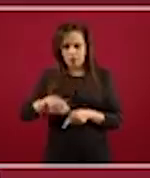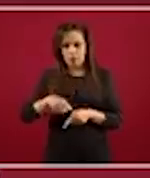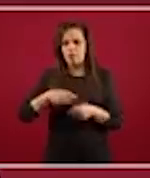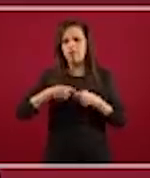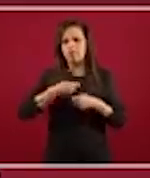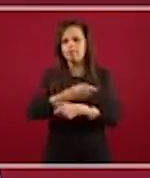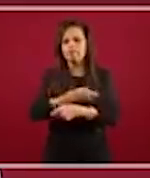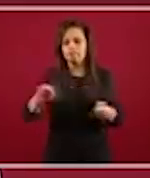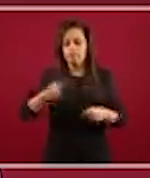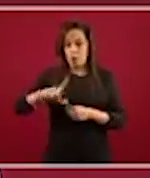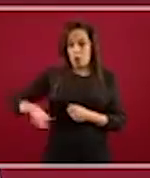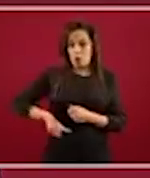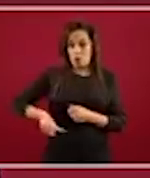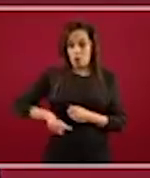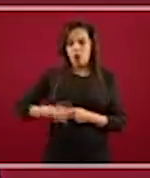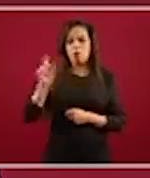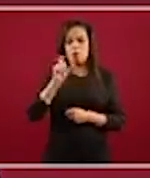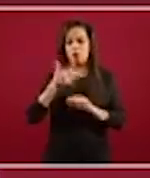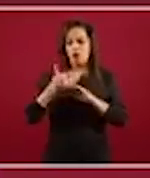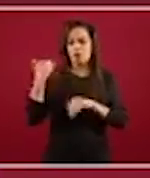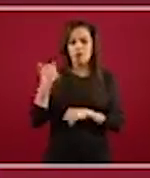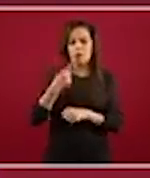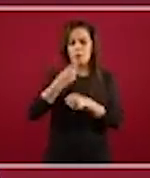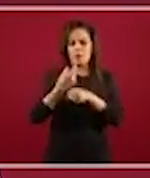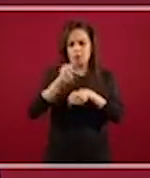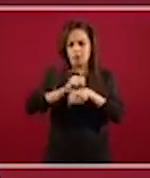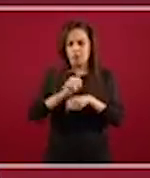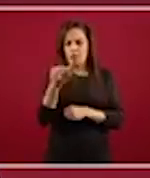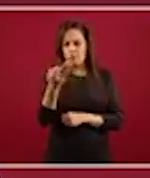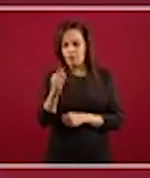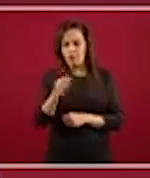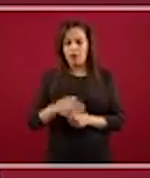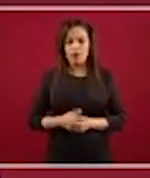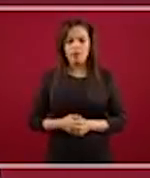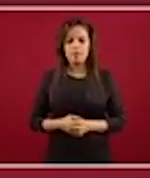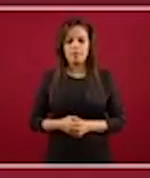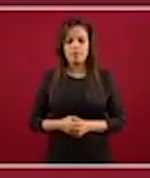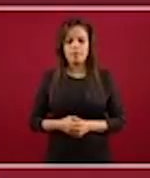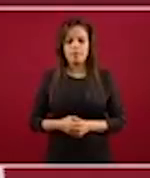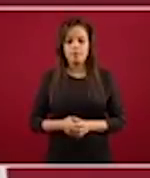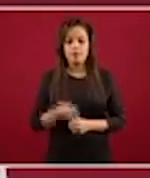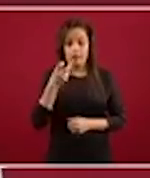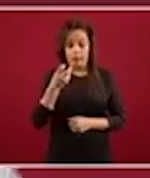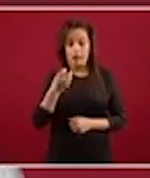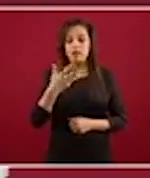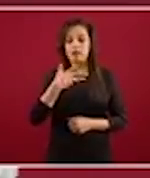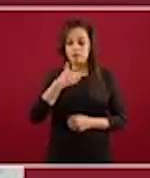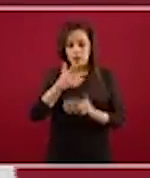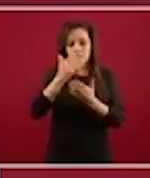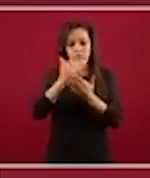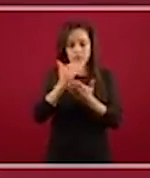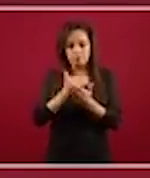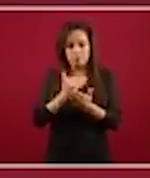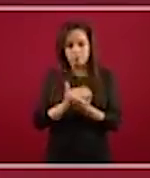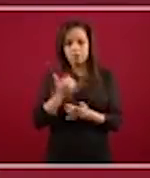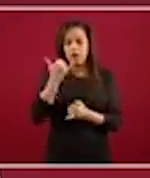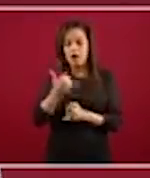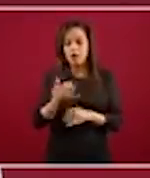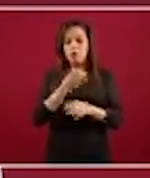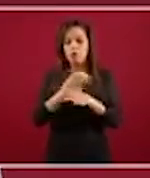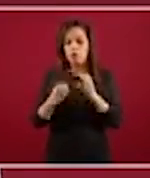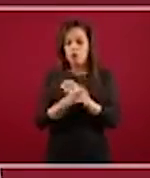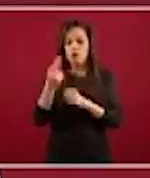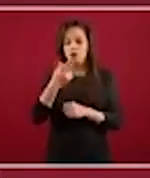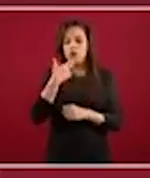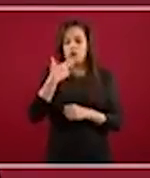en la primera semana de febrero, contempla las características de las acciones y el equipo de protección necesario